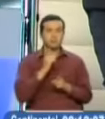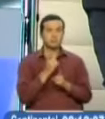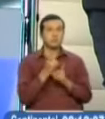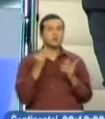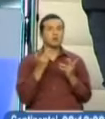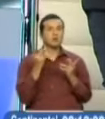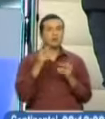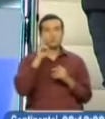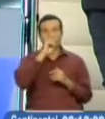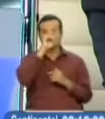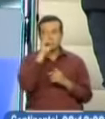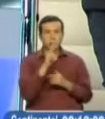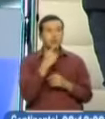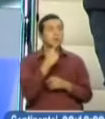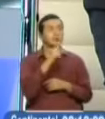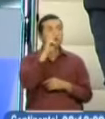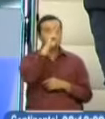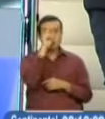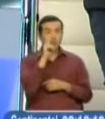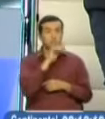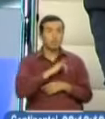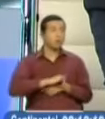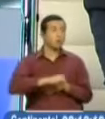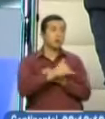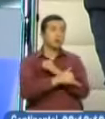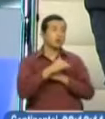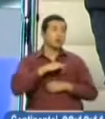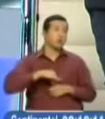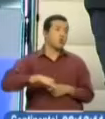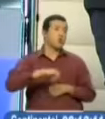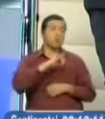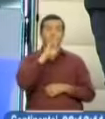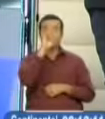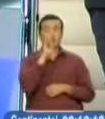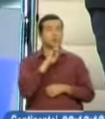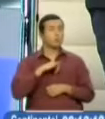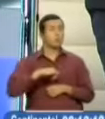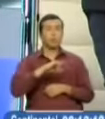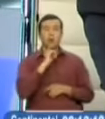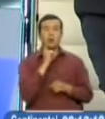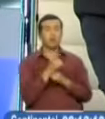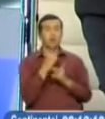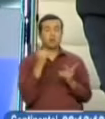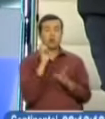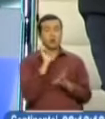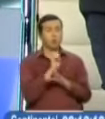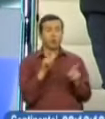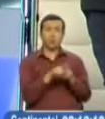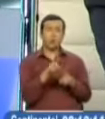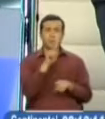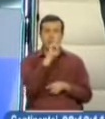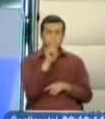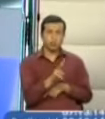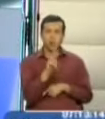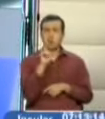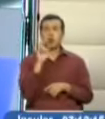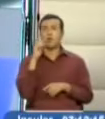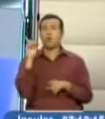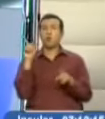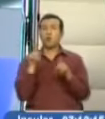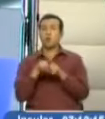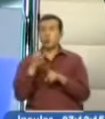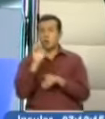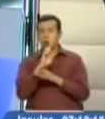la venezolanización de la política ecuatoriana, en términos de decir Ecuador es Venezuela o Ecuador puede ser